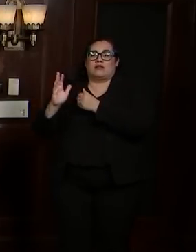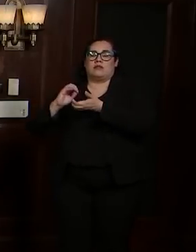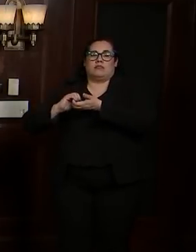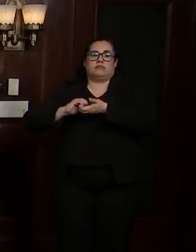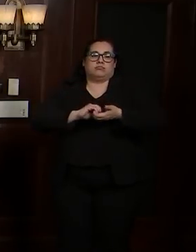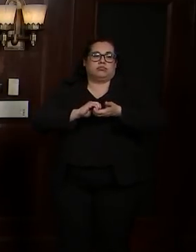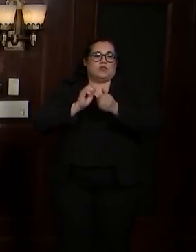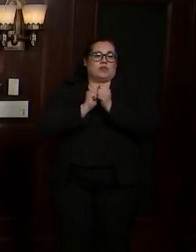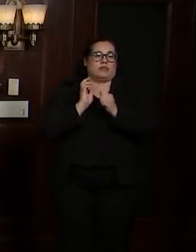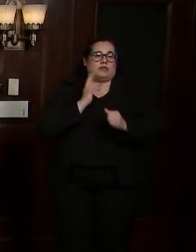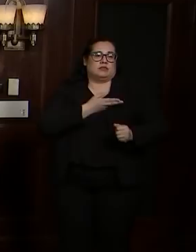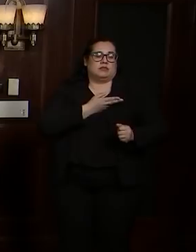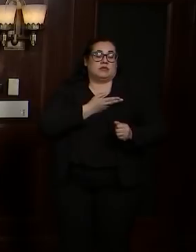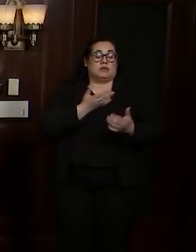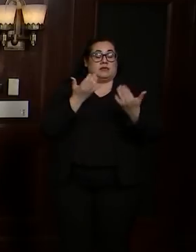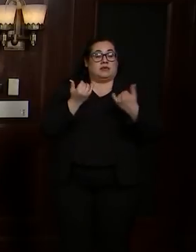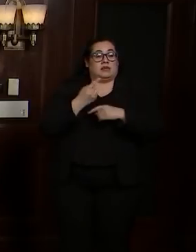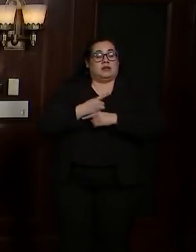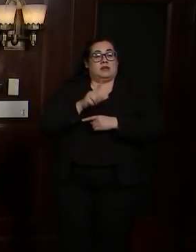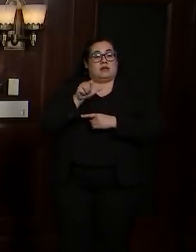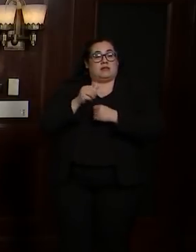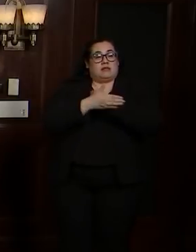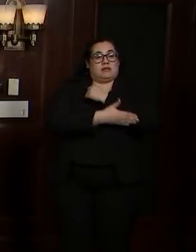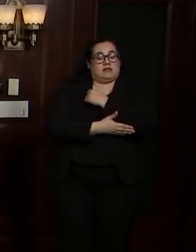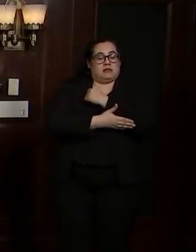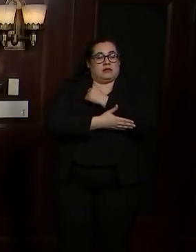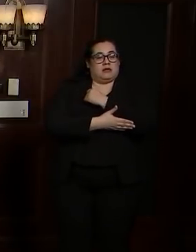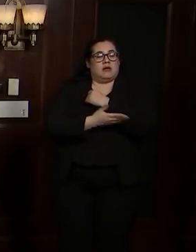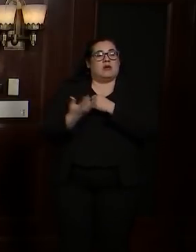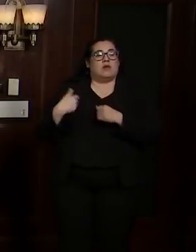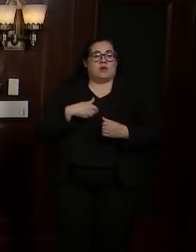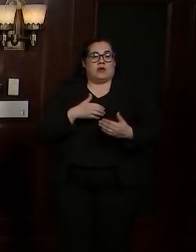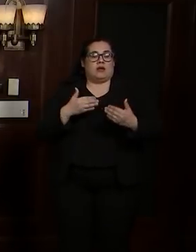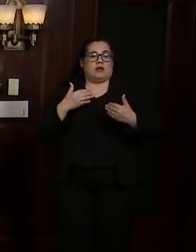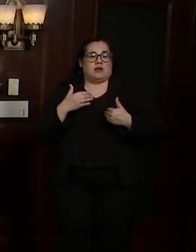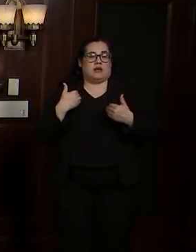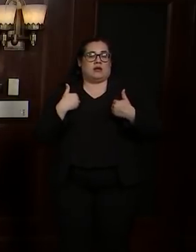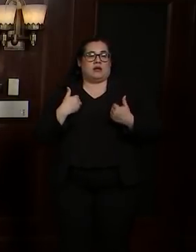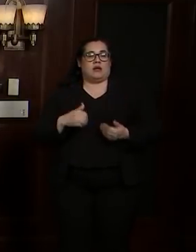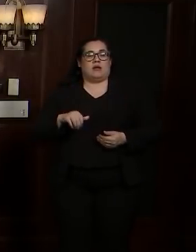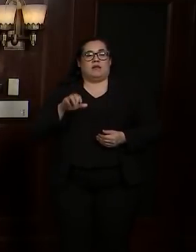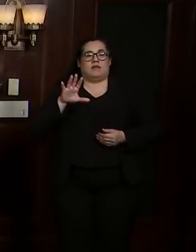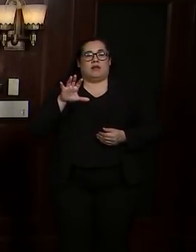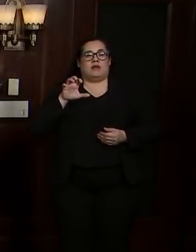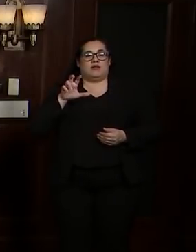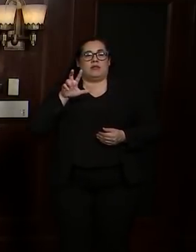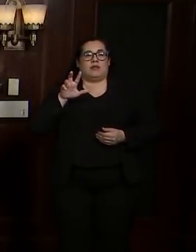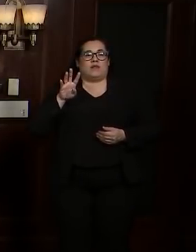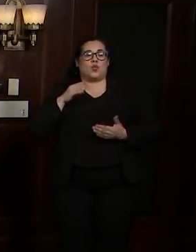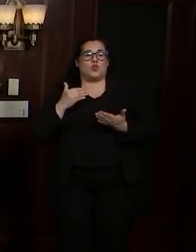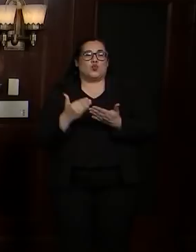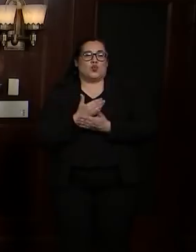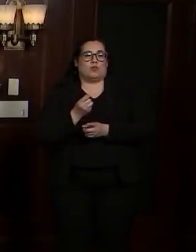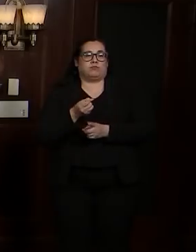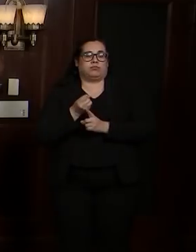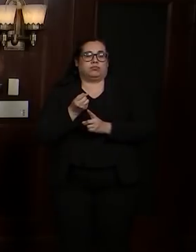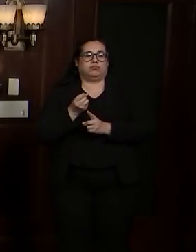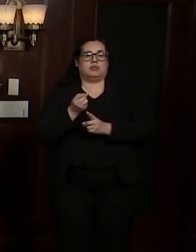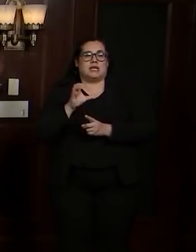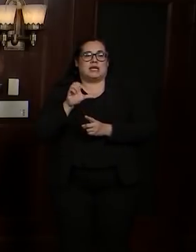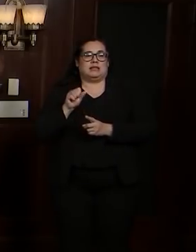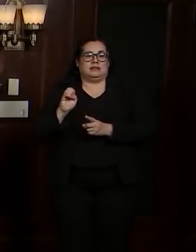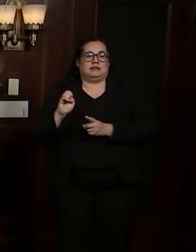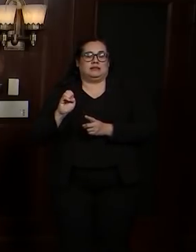nosotros. Hoy en el condado de Los Ángeles hubieron 534 casos nuevos. En